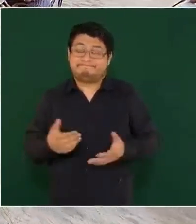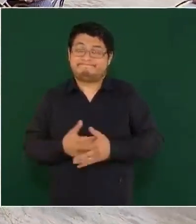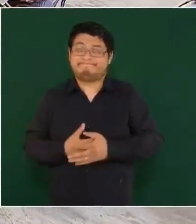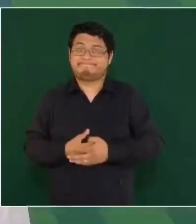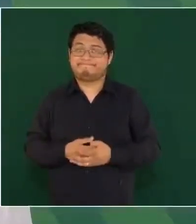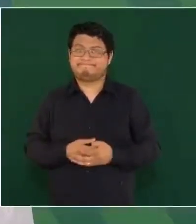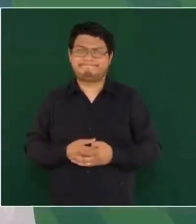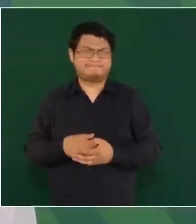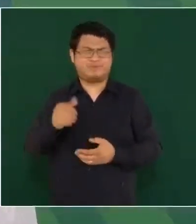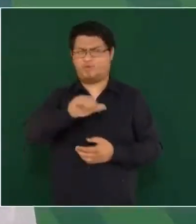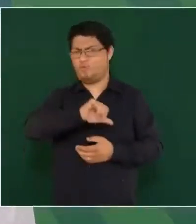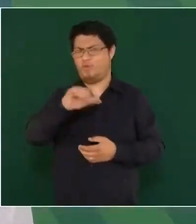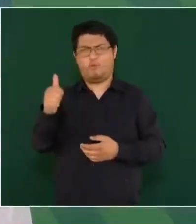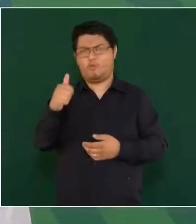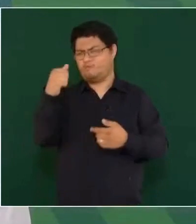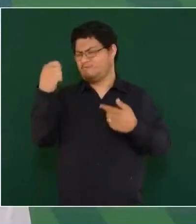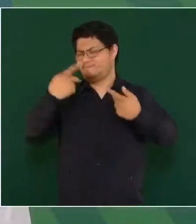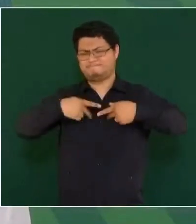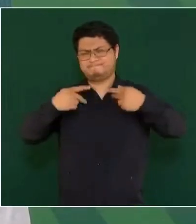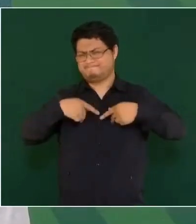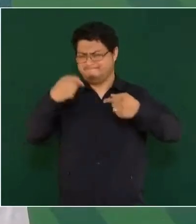y así otros